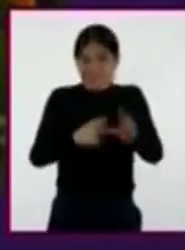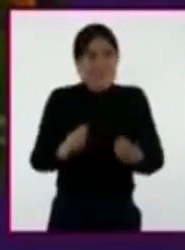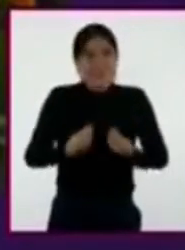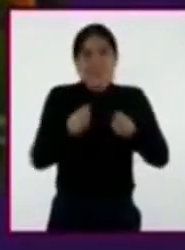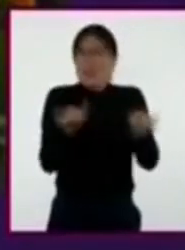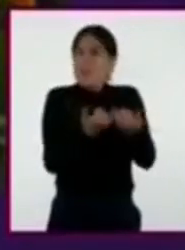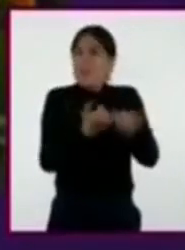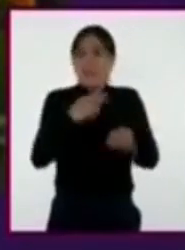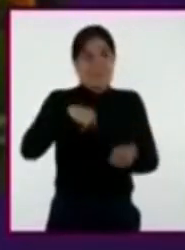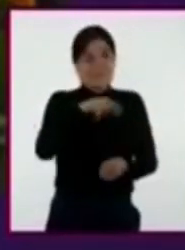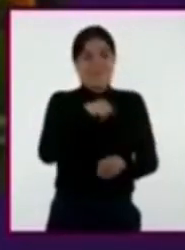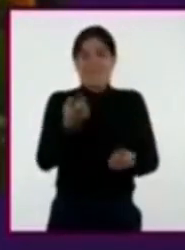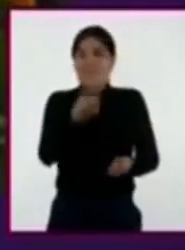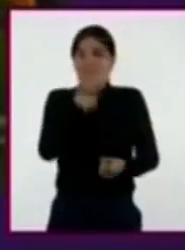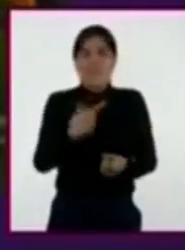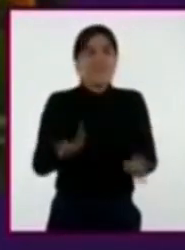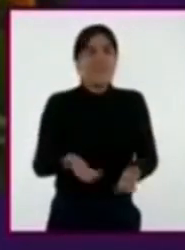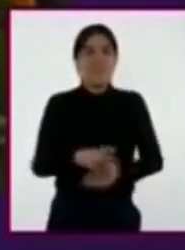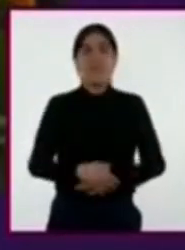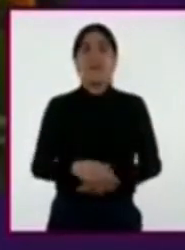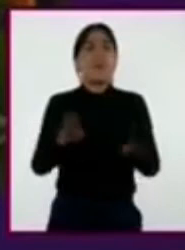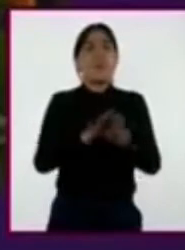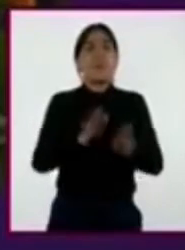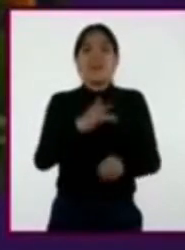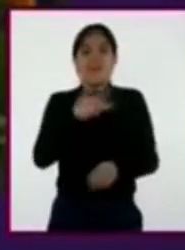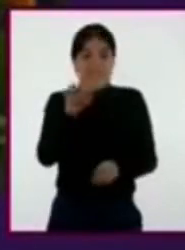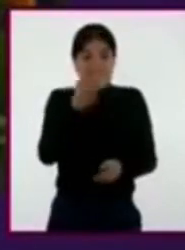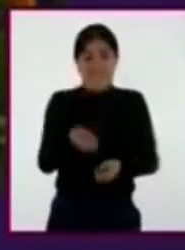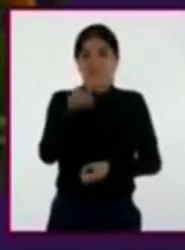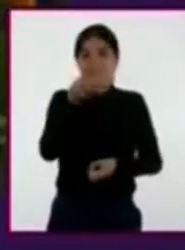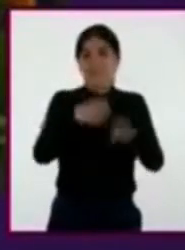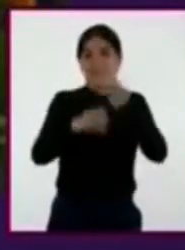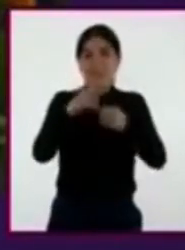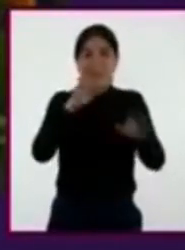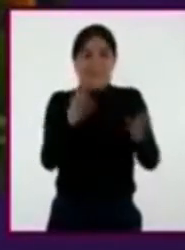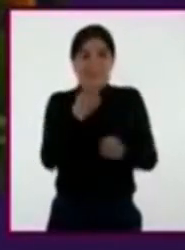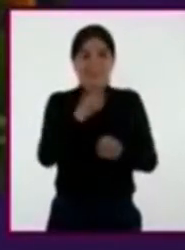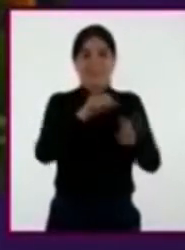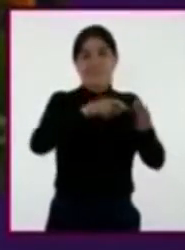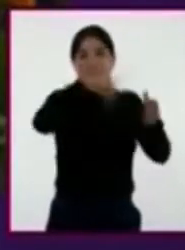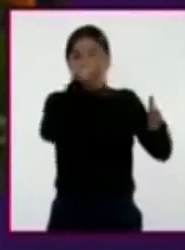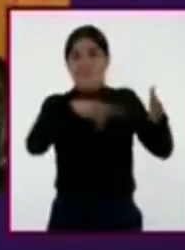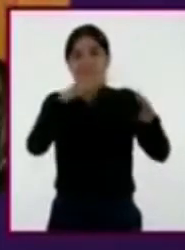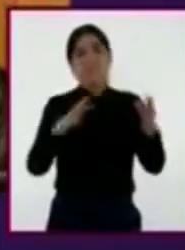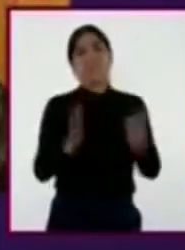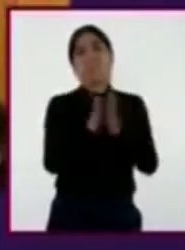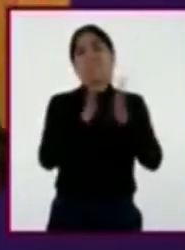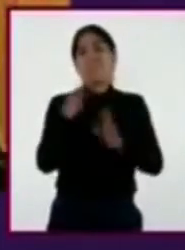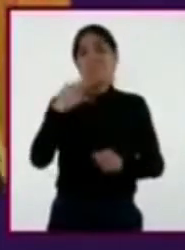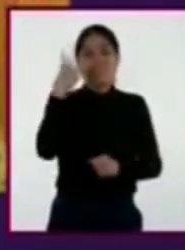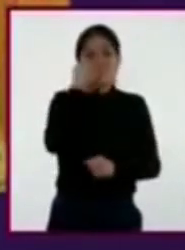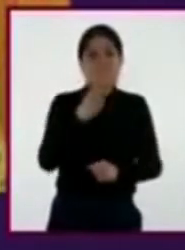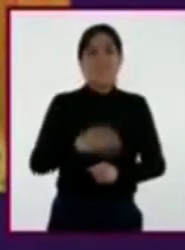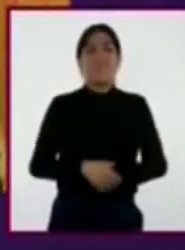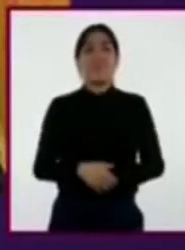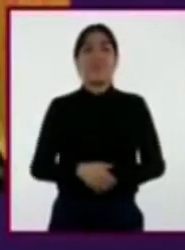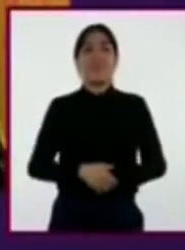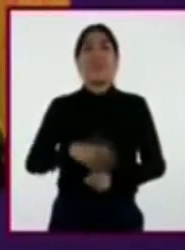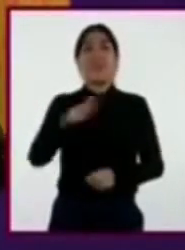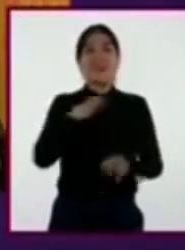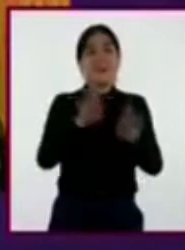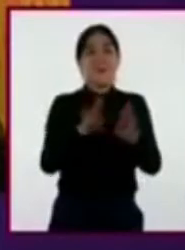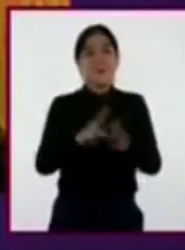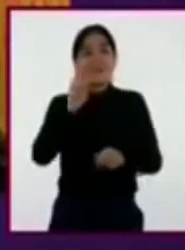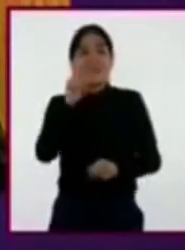nosotros. Esto se sienta en la obra, han muy bien participado. Entonces hay unas